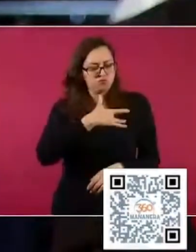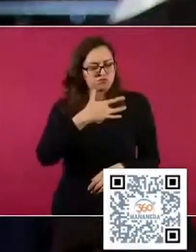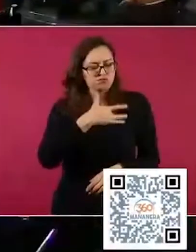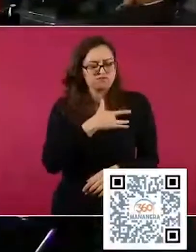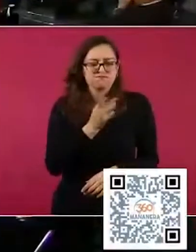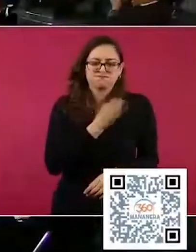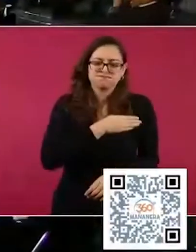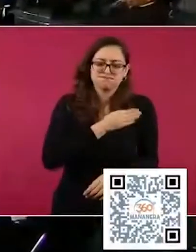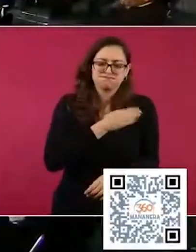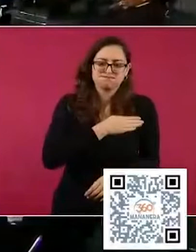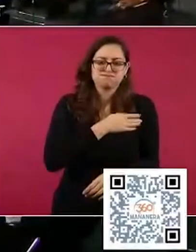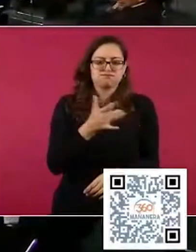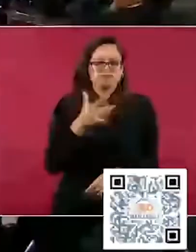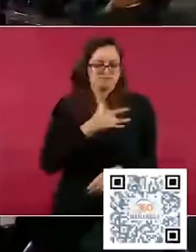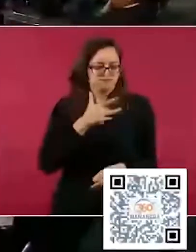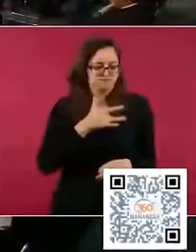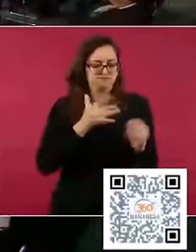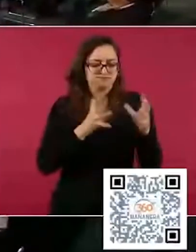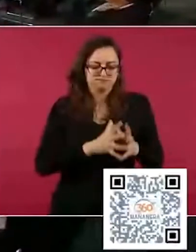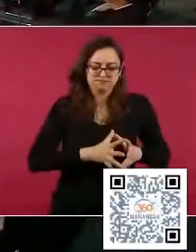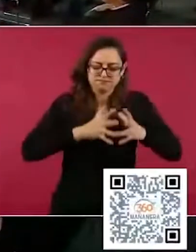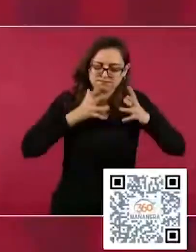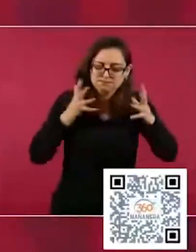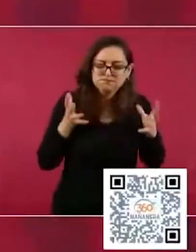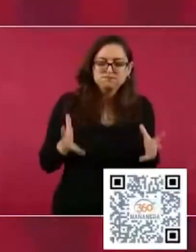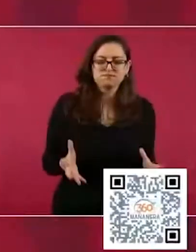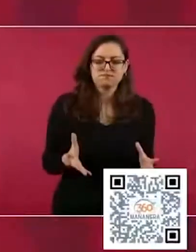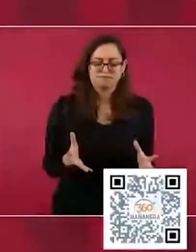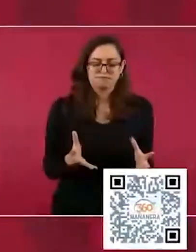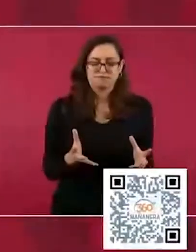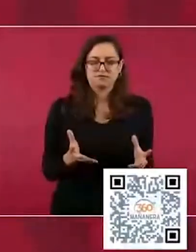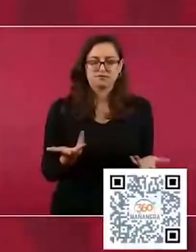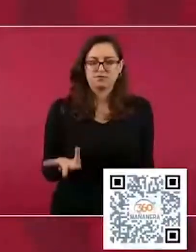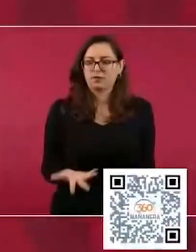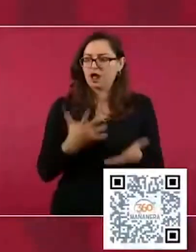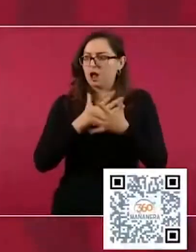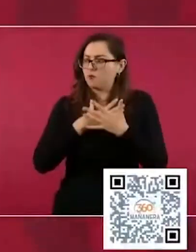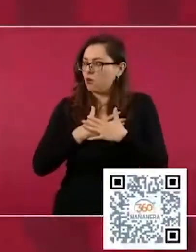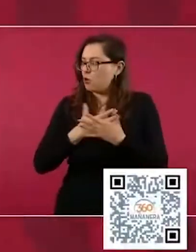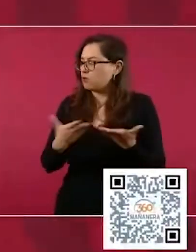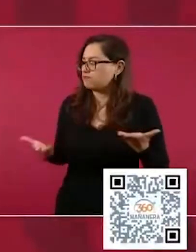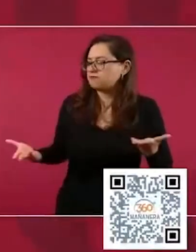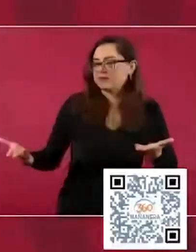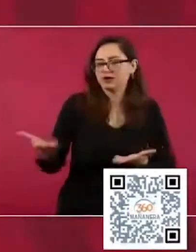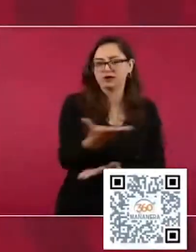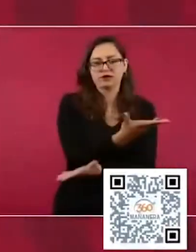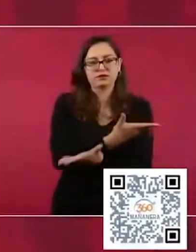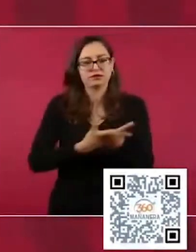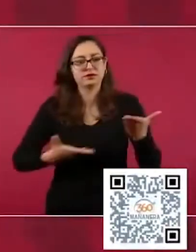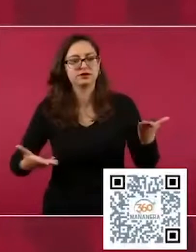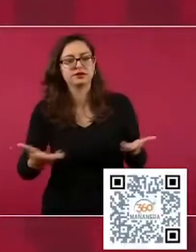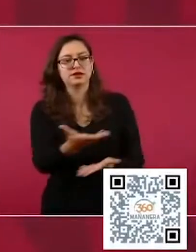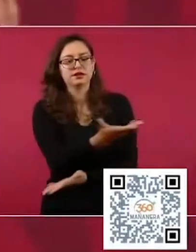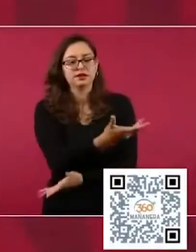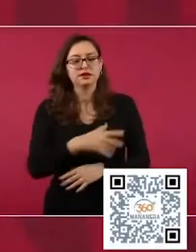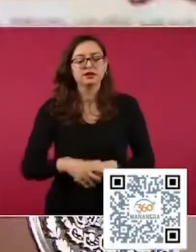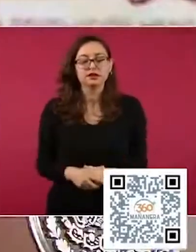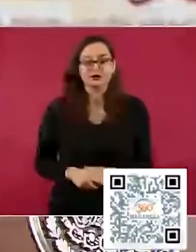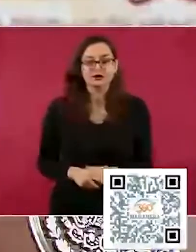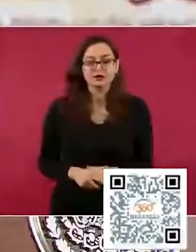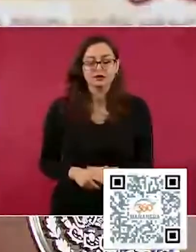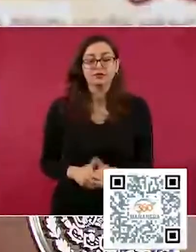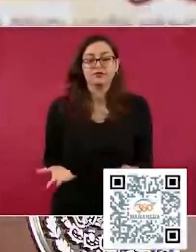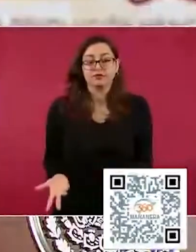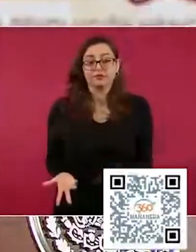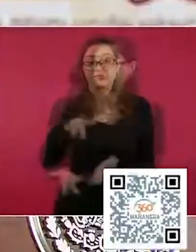que practican el principio del amor al prójimo Y saben